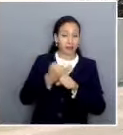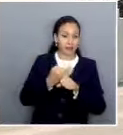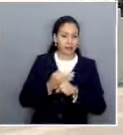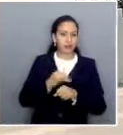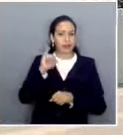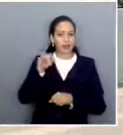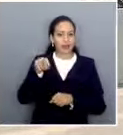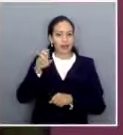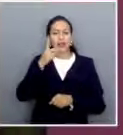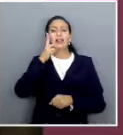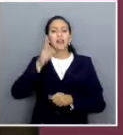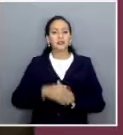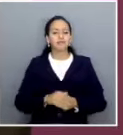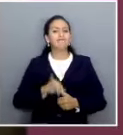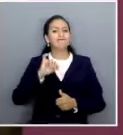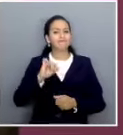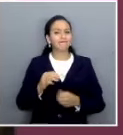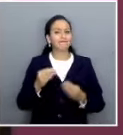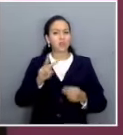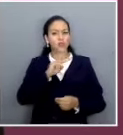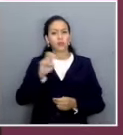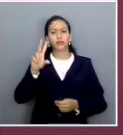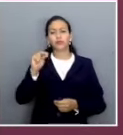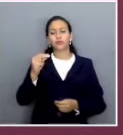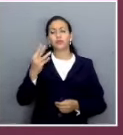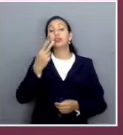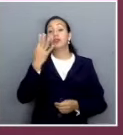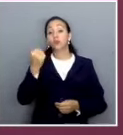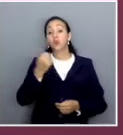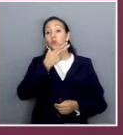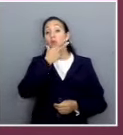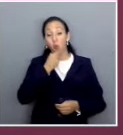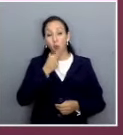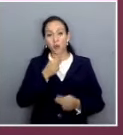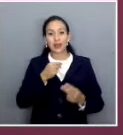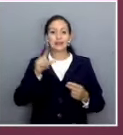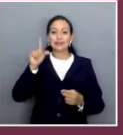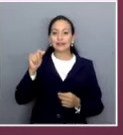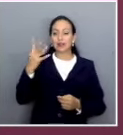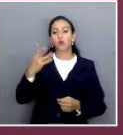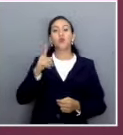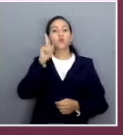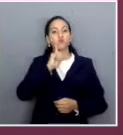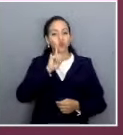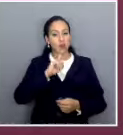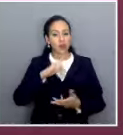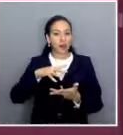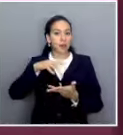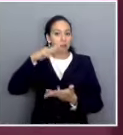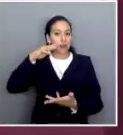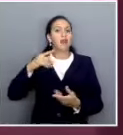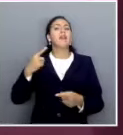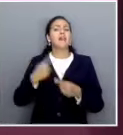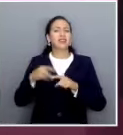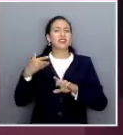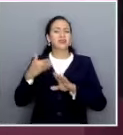se trata de 289 hombres y 74 mujeres. La mayoría de los casos se concentran en Oaxaca,